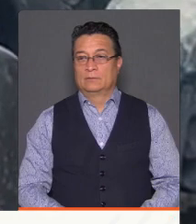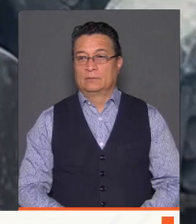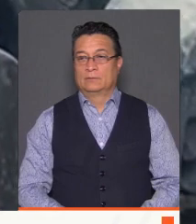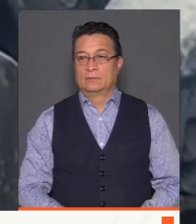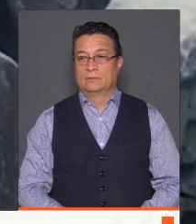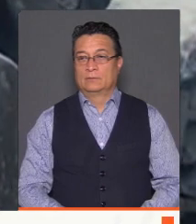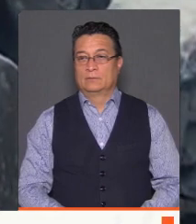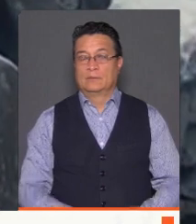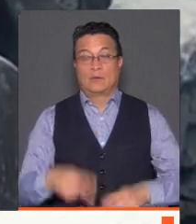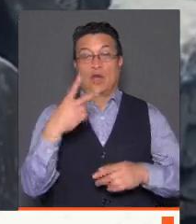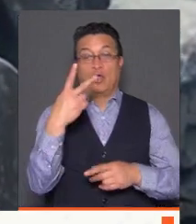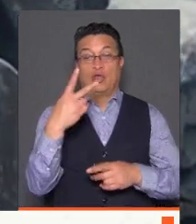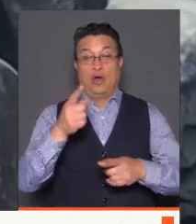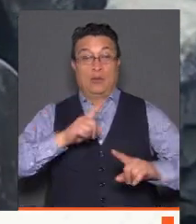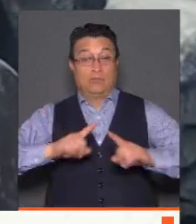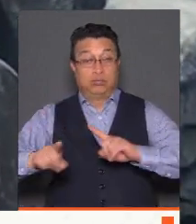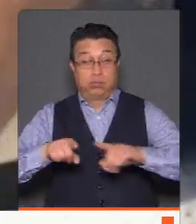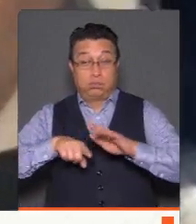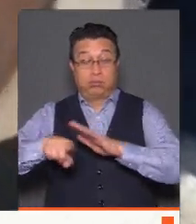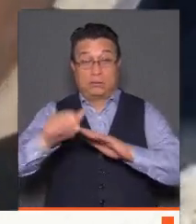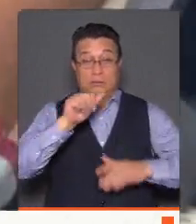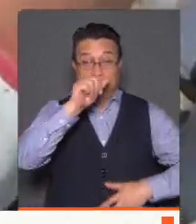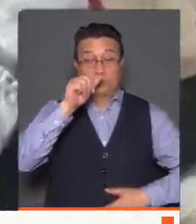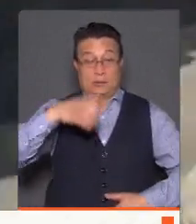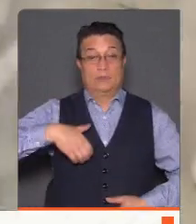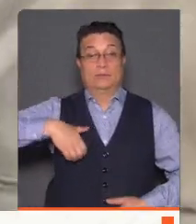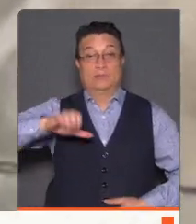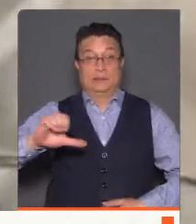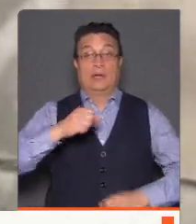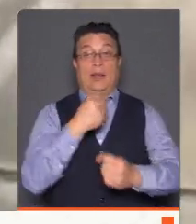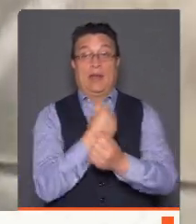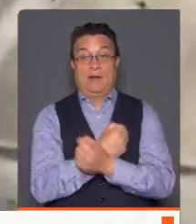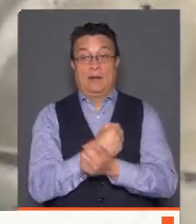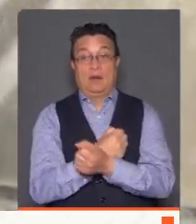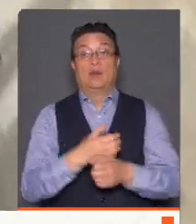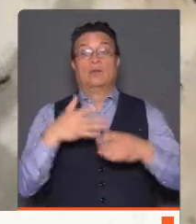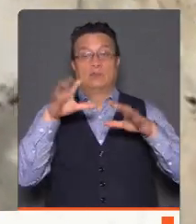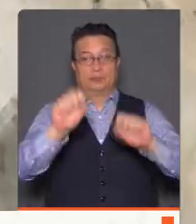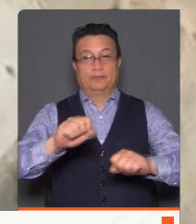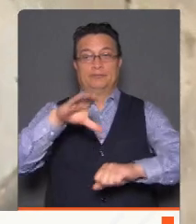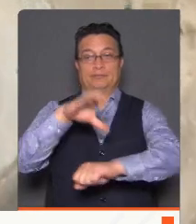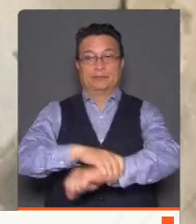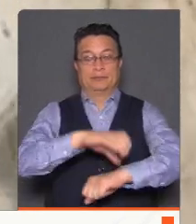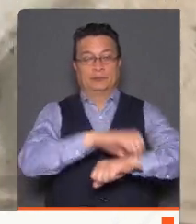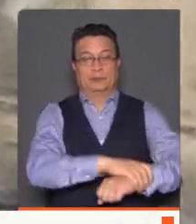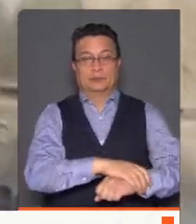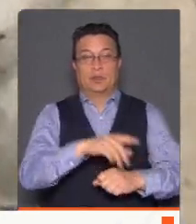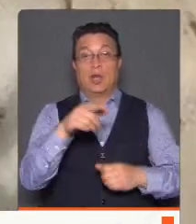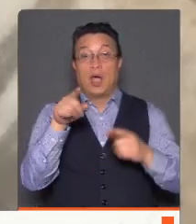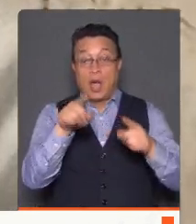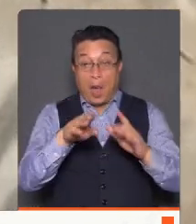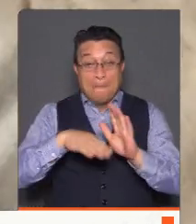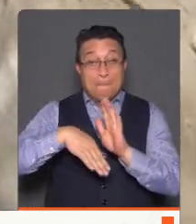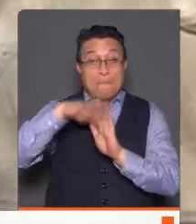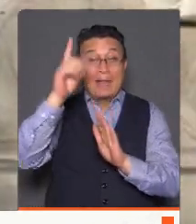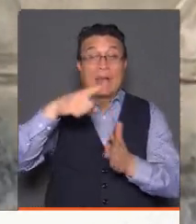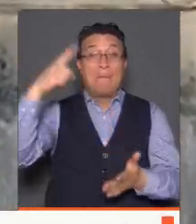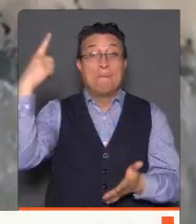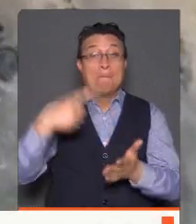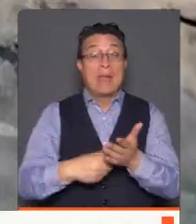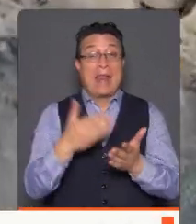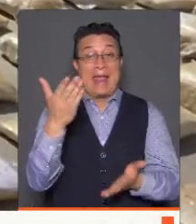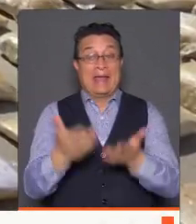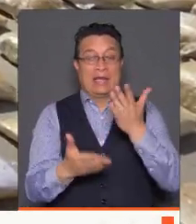Dos operativos por narcotráfico de la PDI y carabineros que terminaron con detenidos, y escuche bien, más de una tonelada de